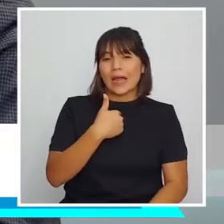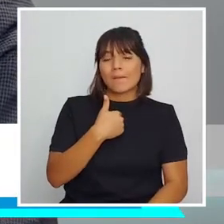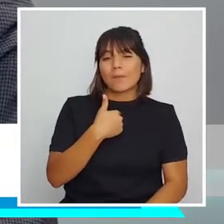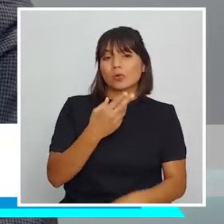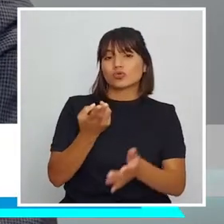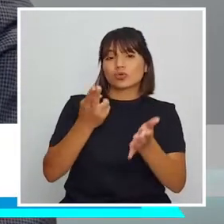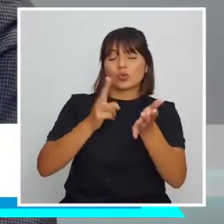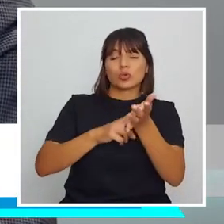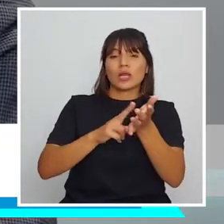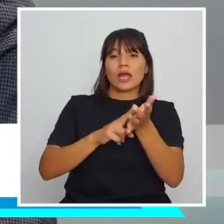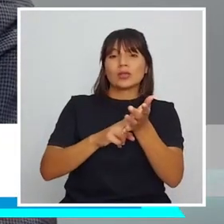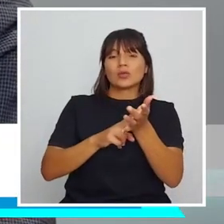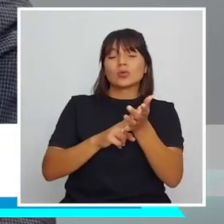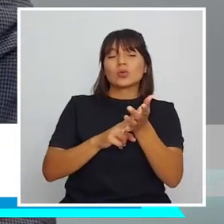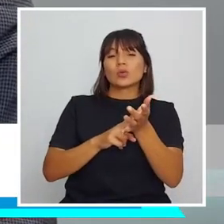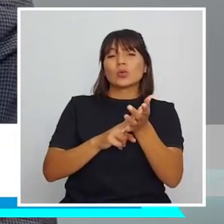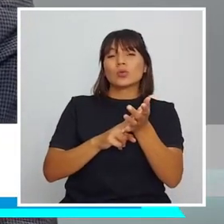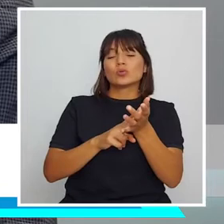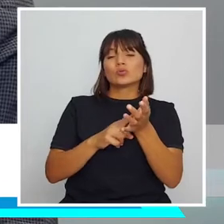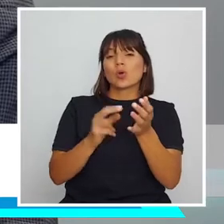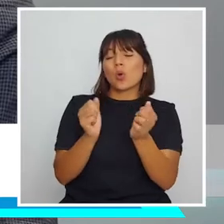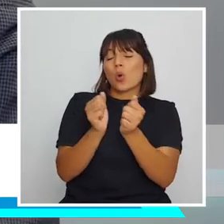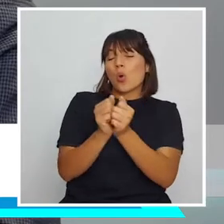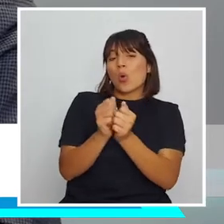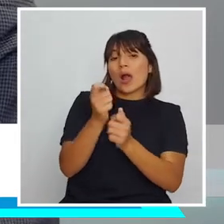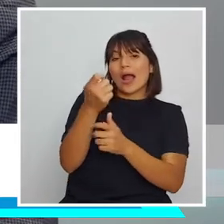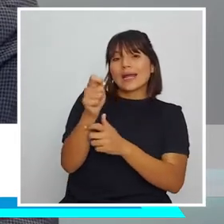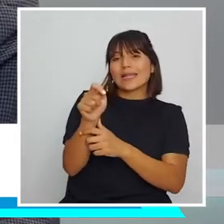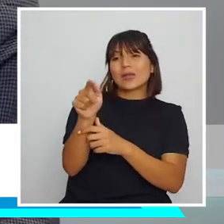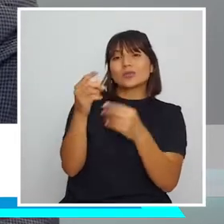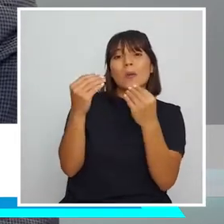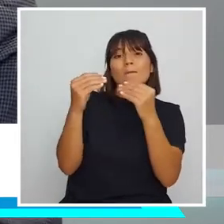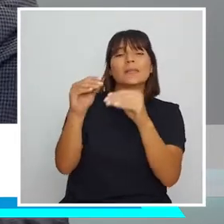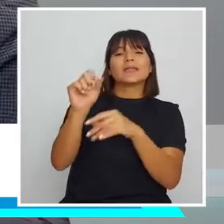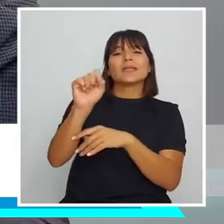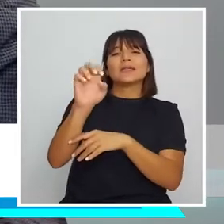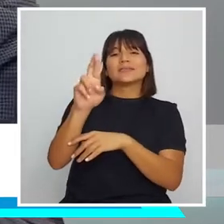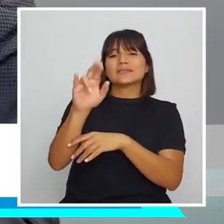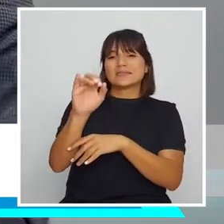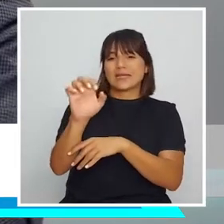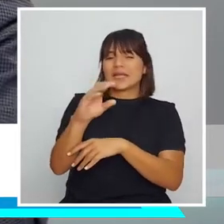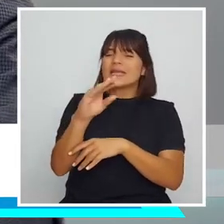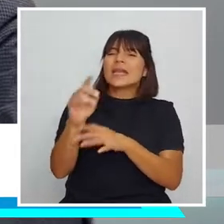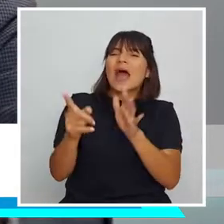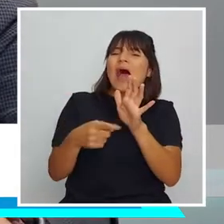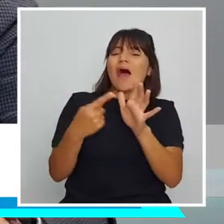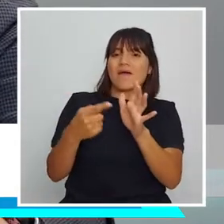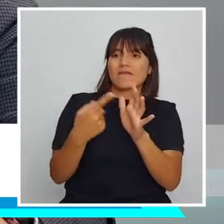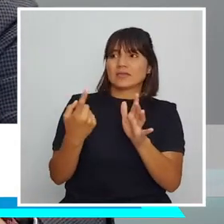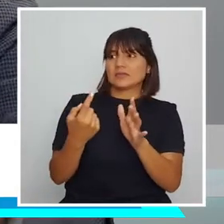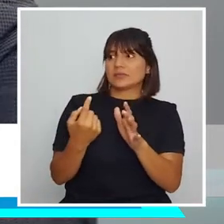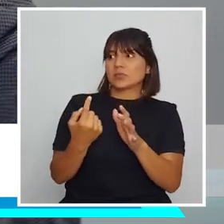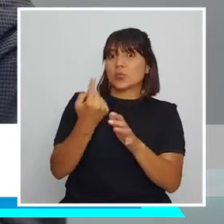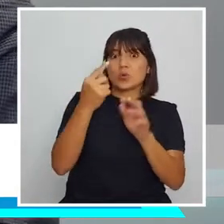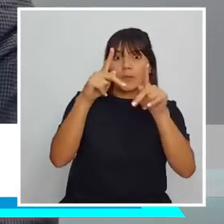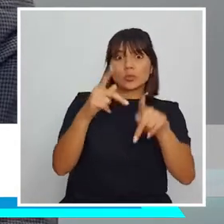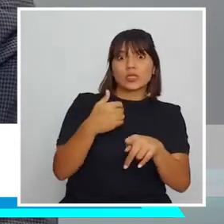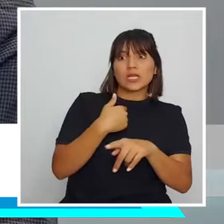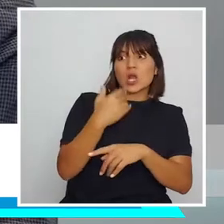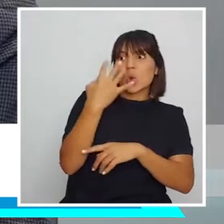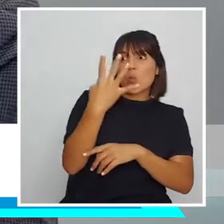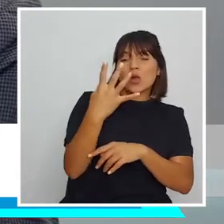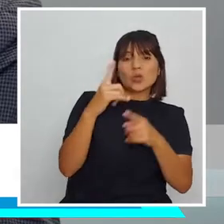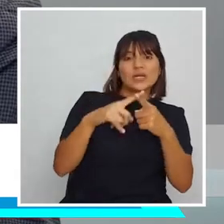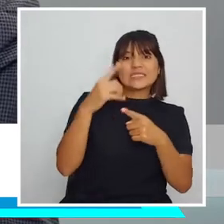contratos de suscripciones de estos canales que venden series. Y a veces nos encontramos personas que tienen 4 o 5